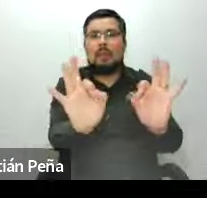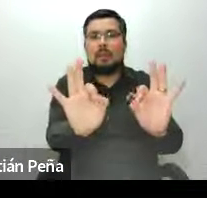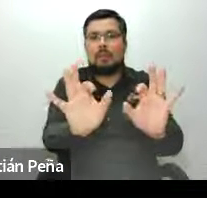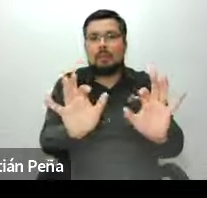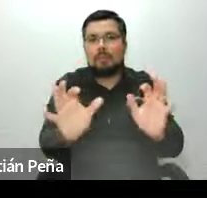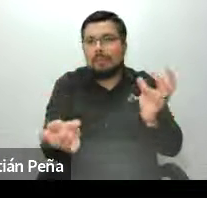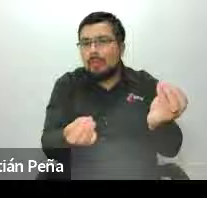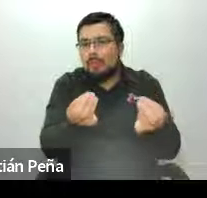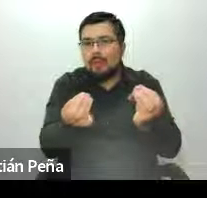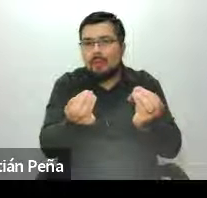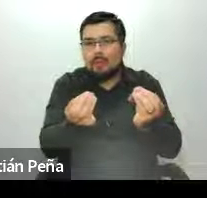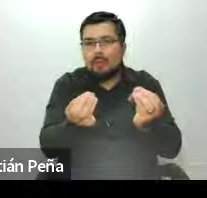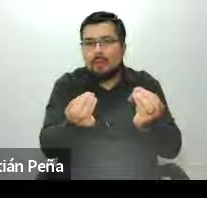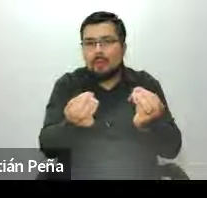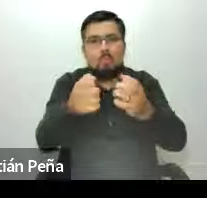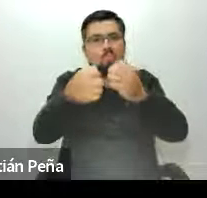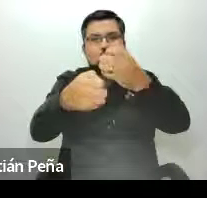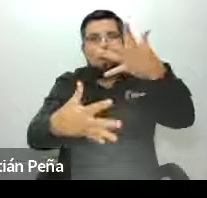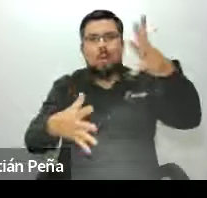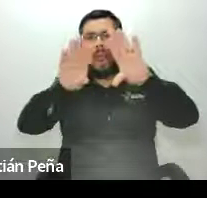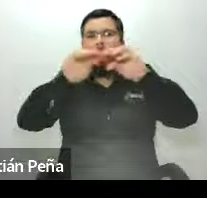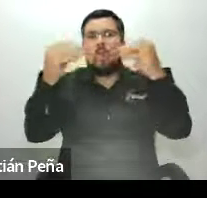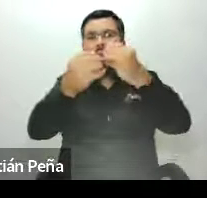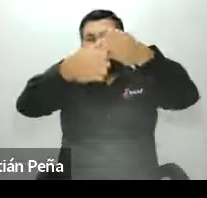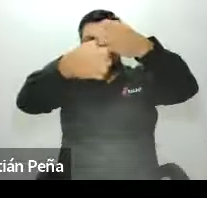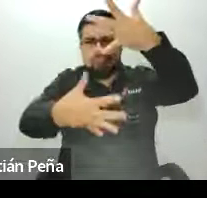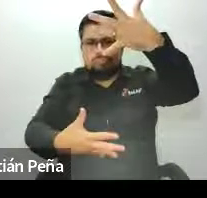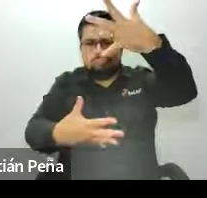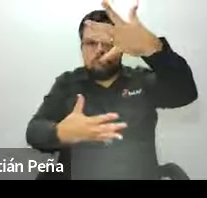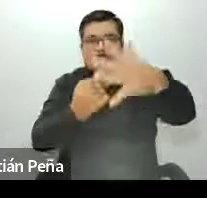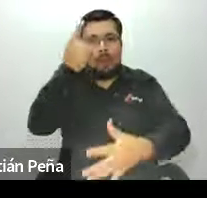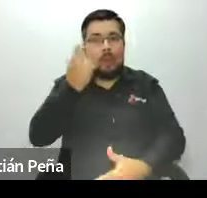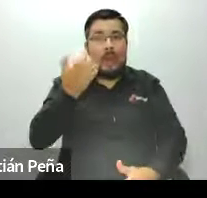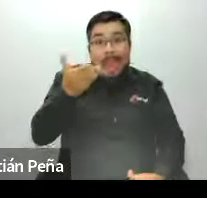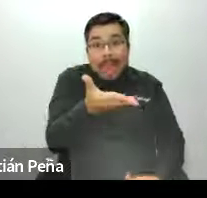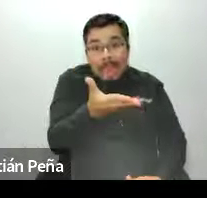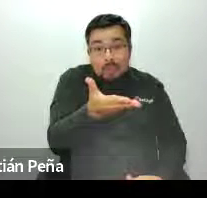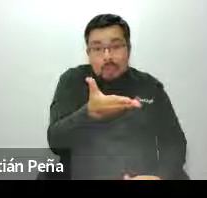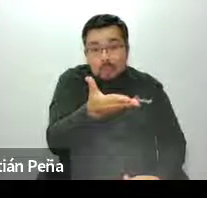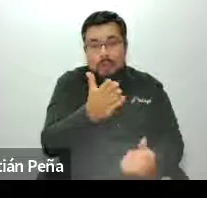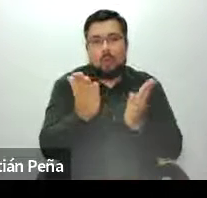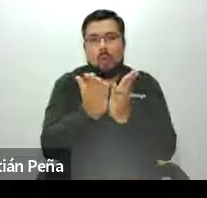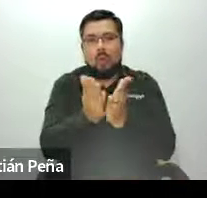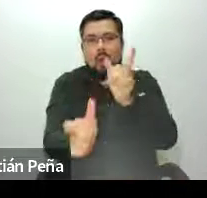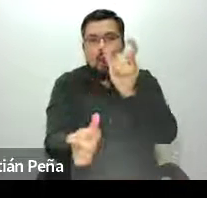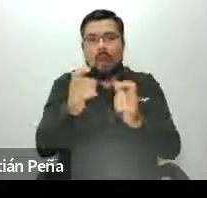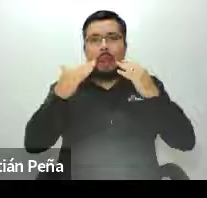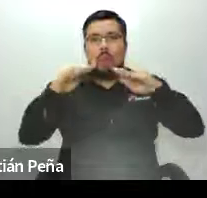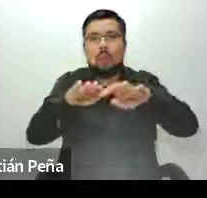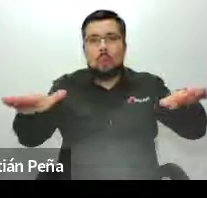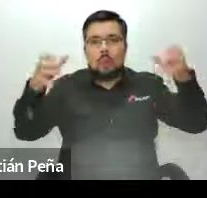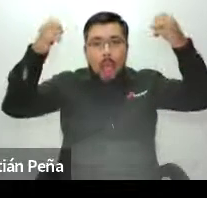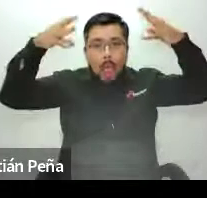Que son así una choclonera de contenidos y uno cree que eso es lo que tiene que aprender el estudiante. Y por eso es tan importante mirar el